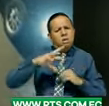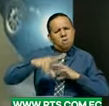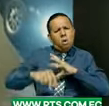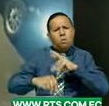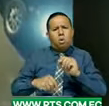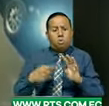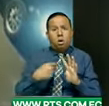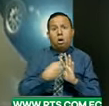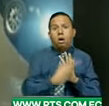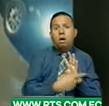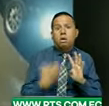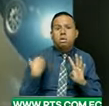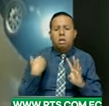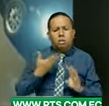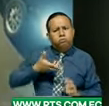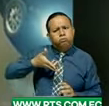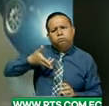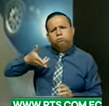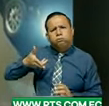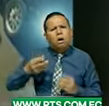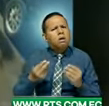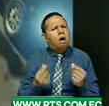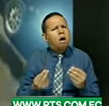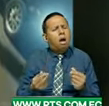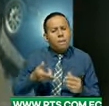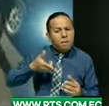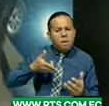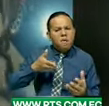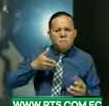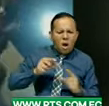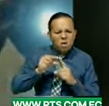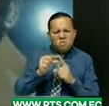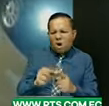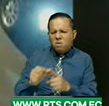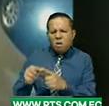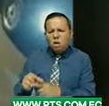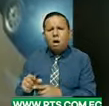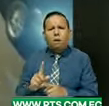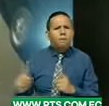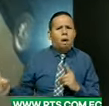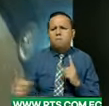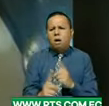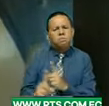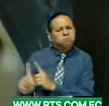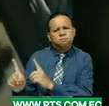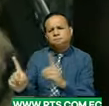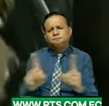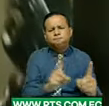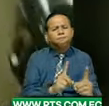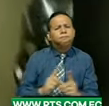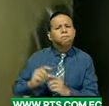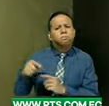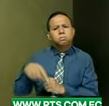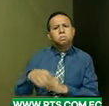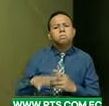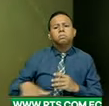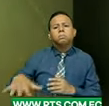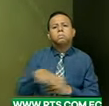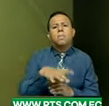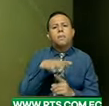delincuentes cargaban armas de fuego. En cuestión de segundos amenazaron, insultaron y persiguieron a los vecinos del sector del Parque